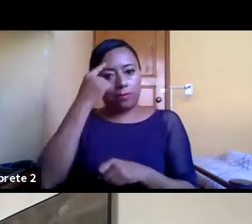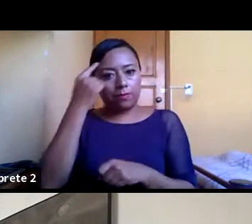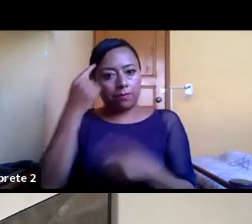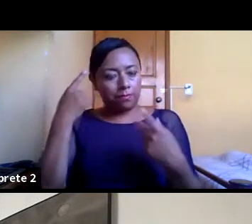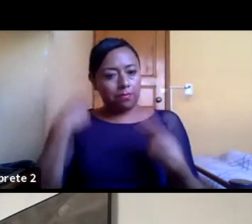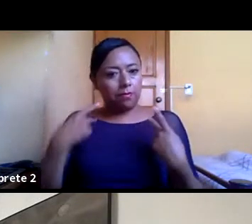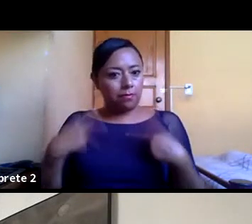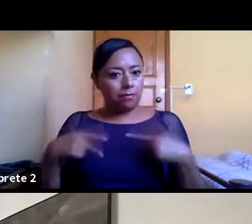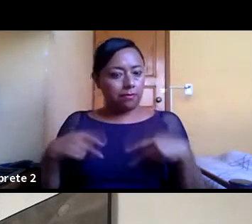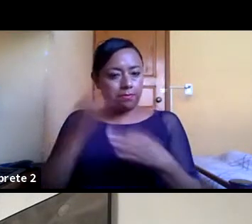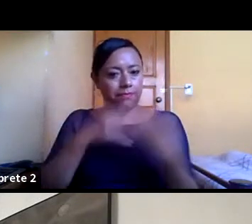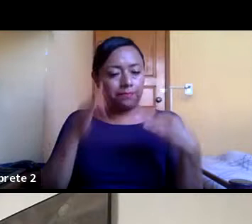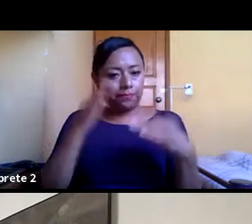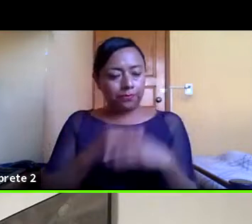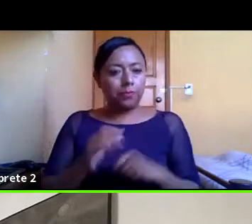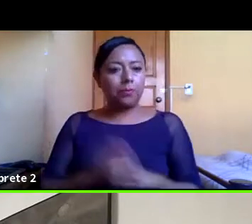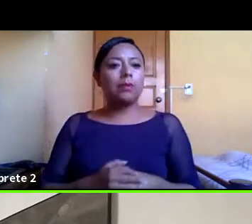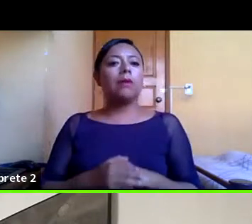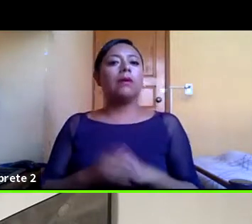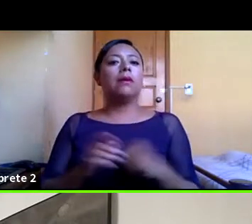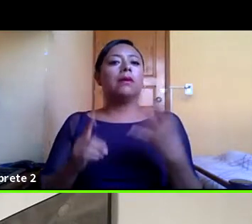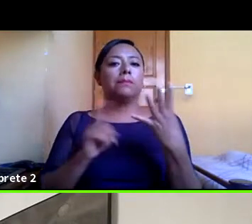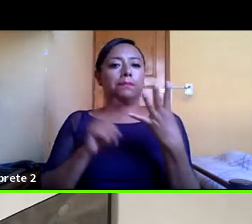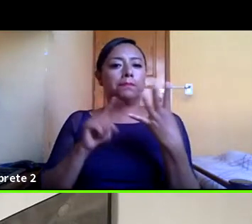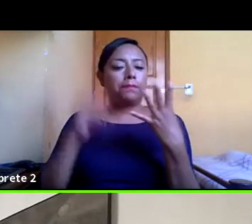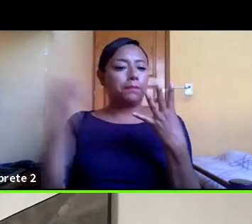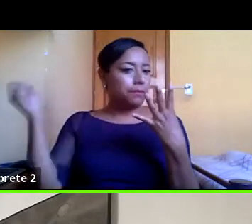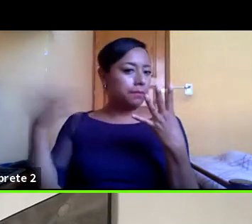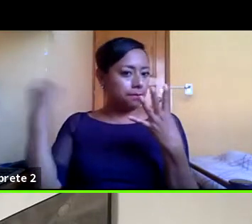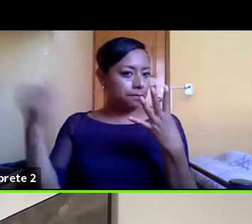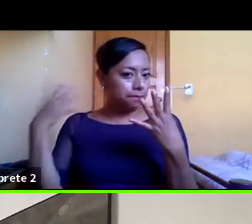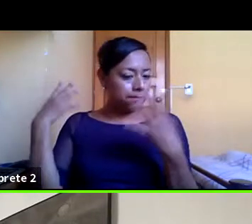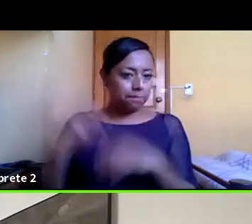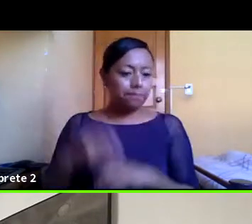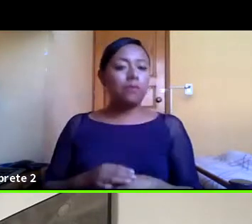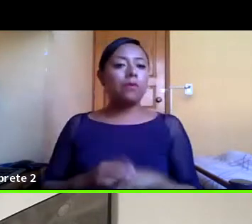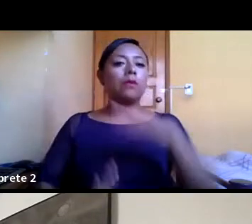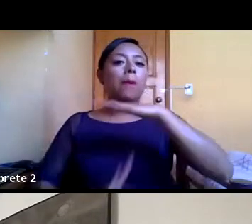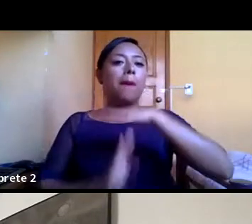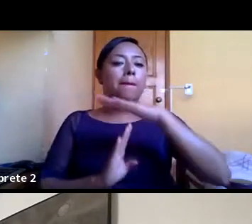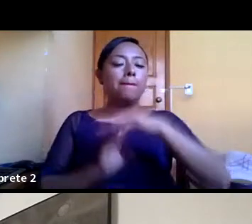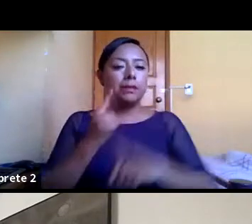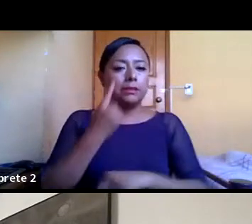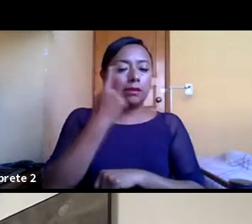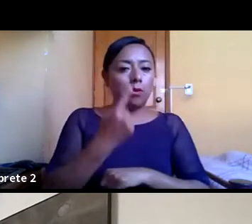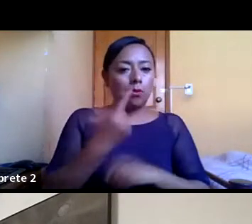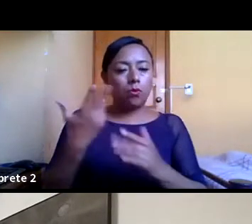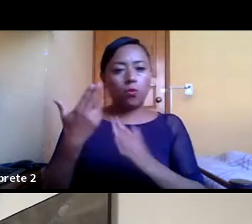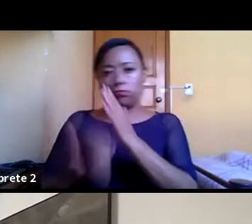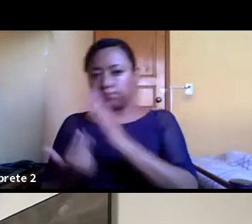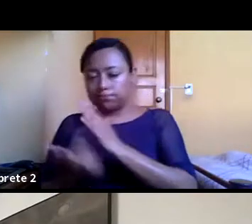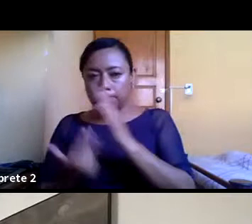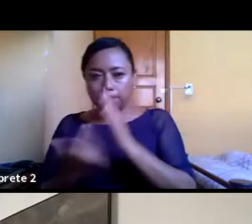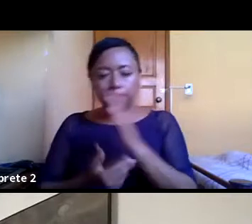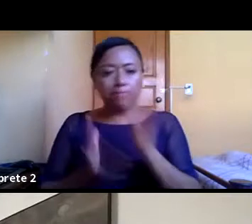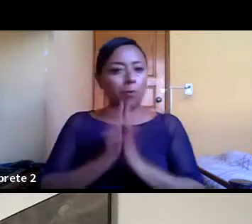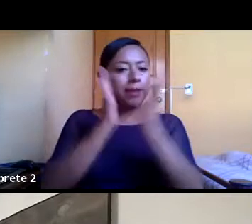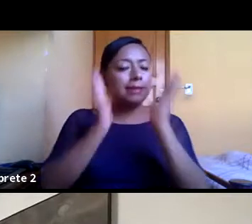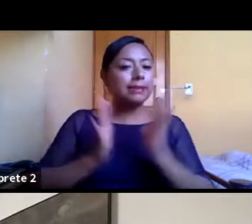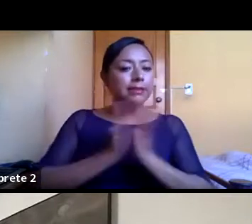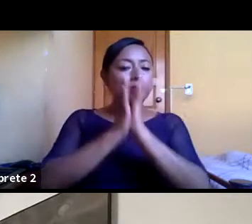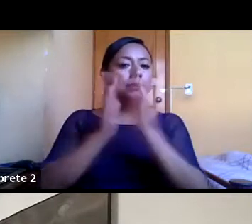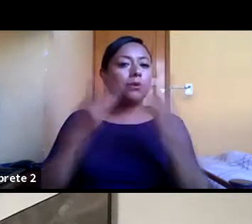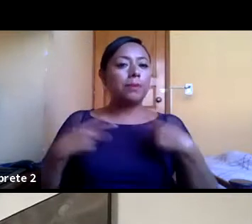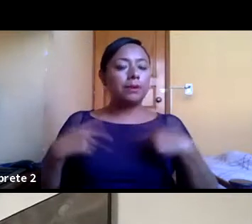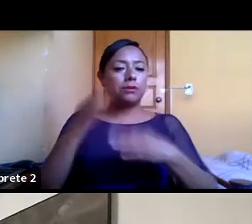el foro 4, mesa 1, serían mecanismos de participación ciudadana en el espacio público y en la